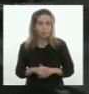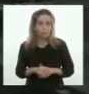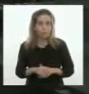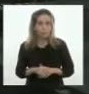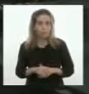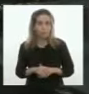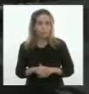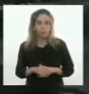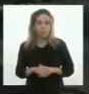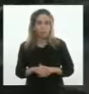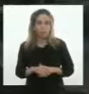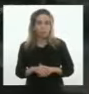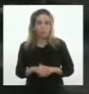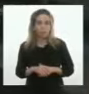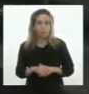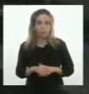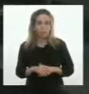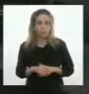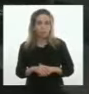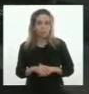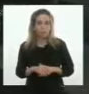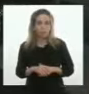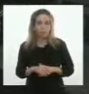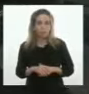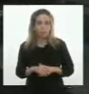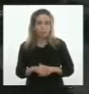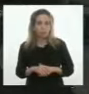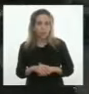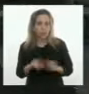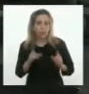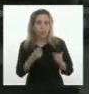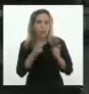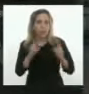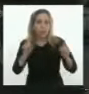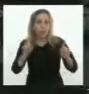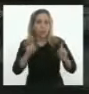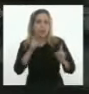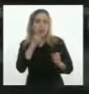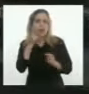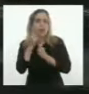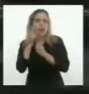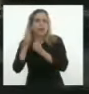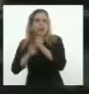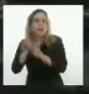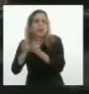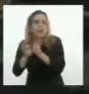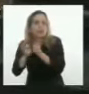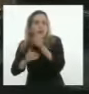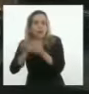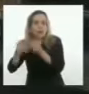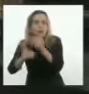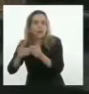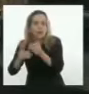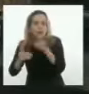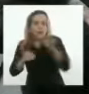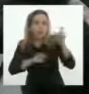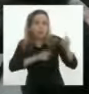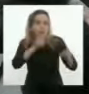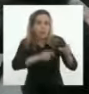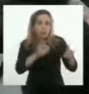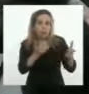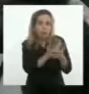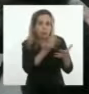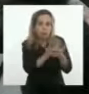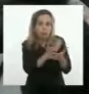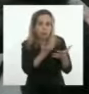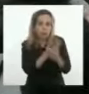que no hace falta que para que la industria crezca otro padezca